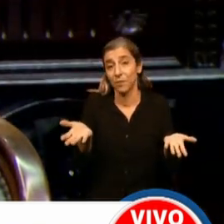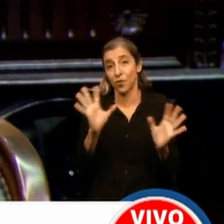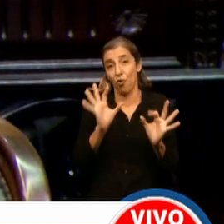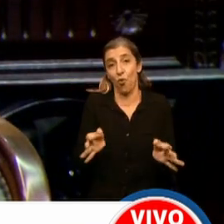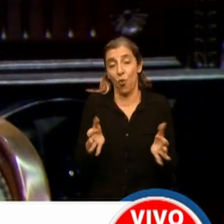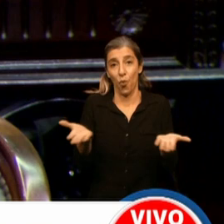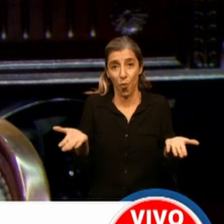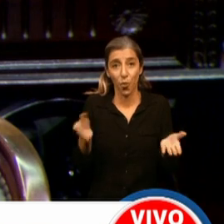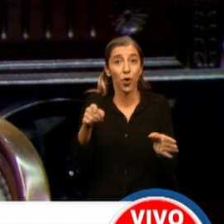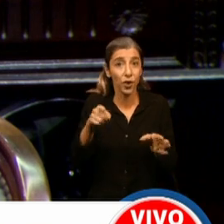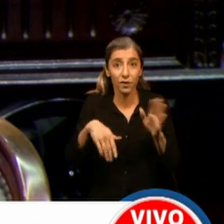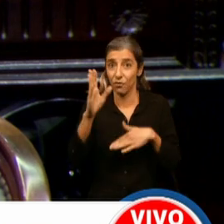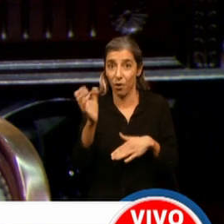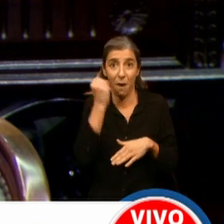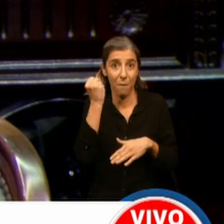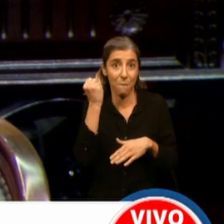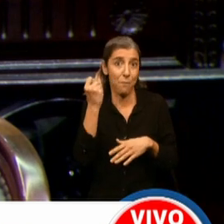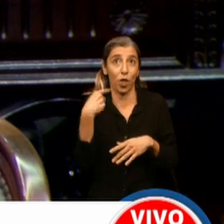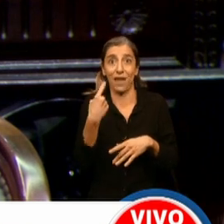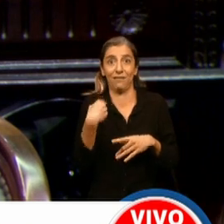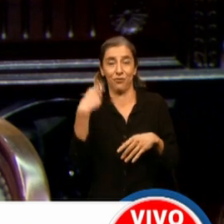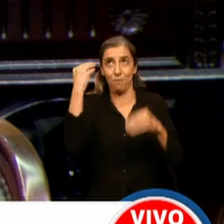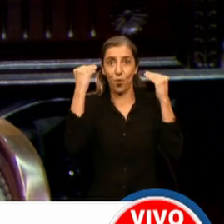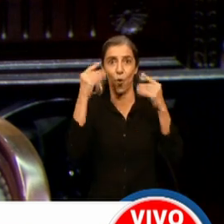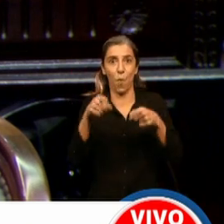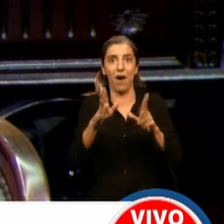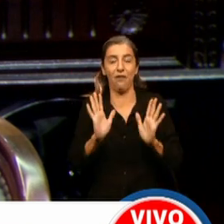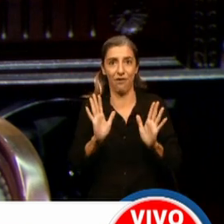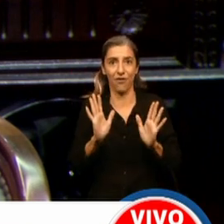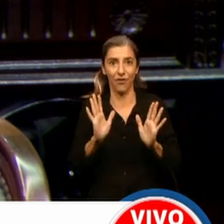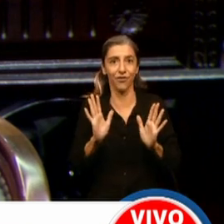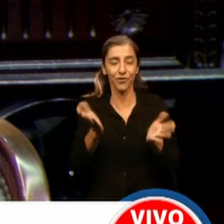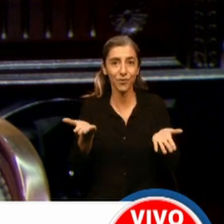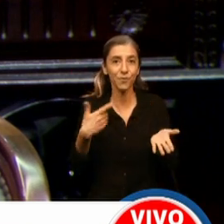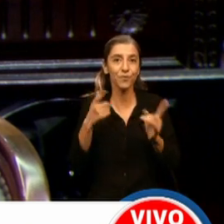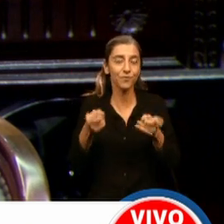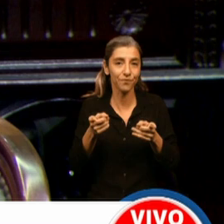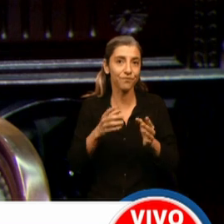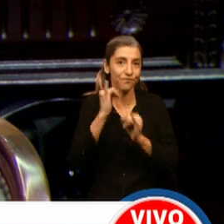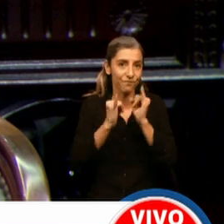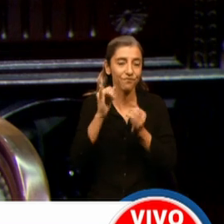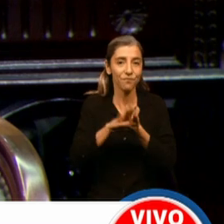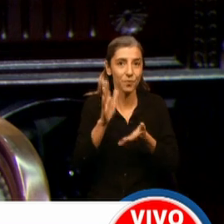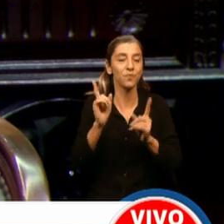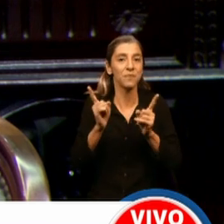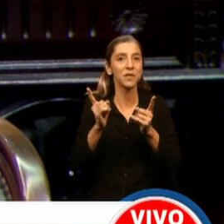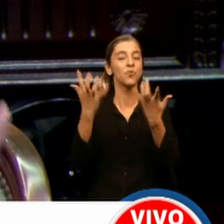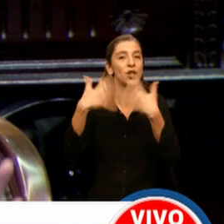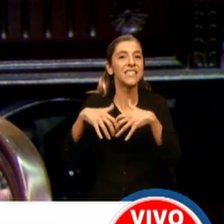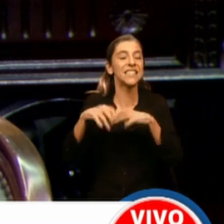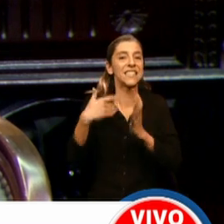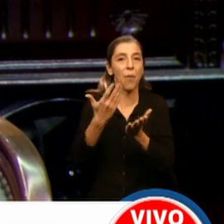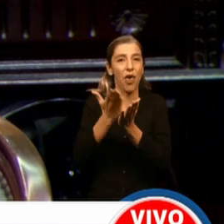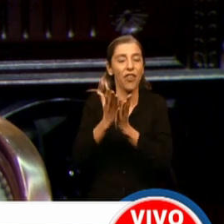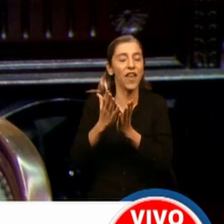este es el tema que preocupa que casualmente también se justifica en el sistema interamericano de derechos humanos con los